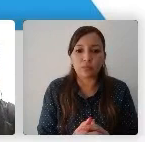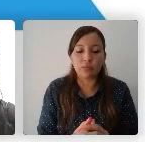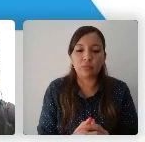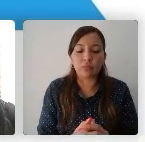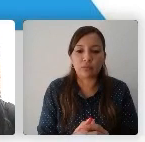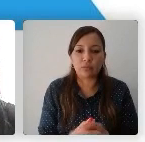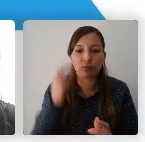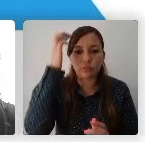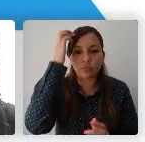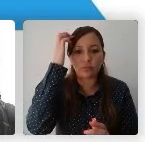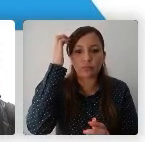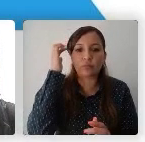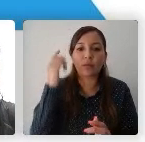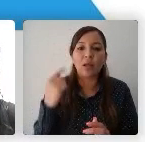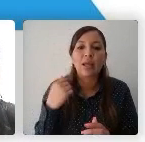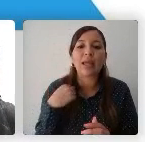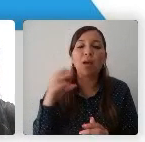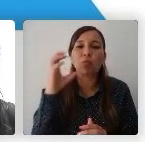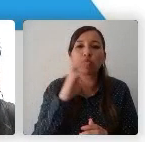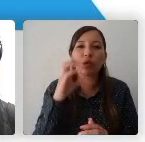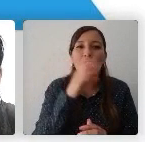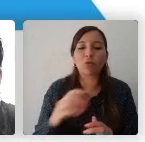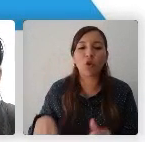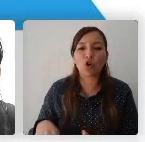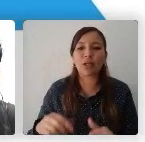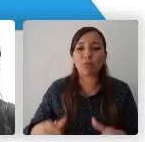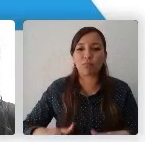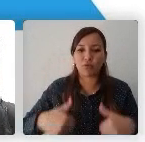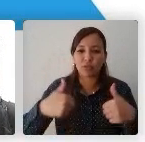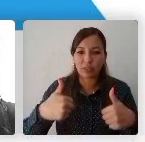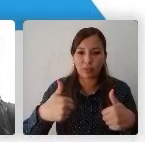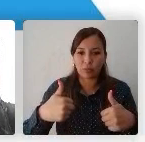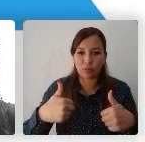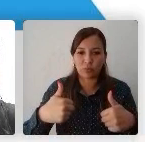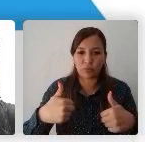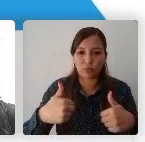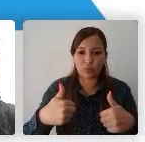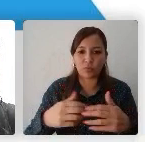contribuir a nivel global, generar un impacto positivo, ¿no? Y de eso se trata un poco